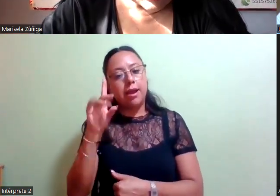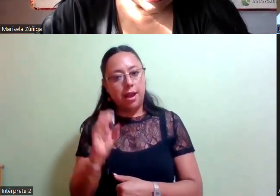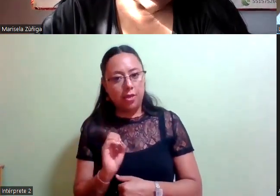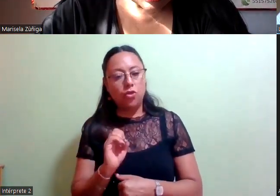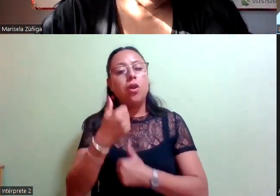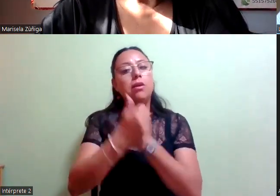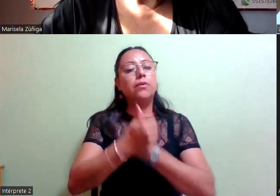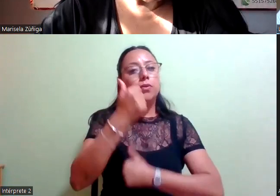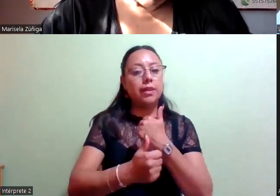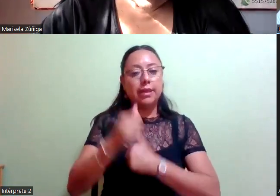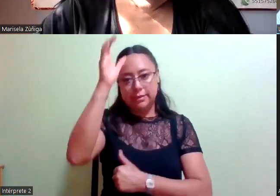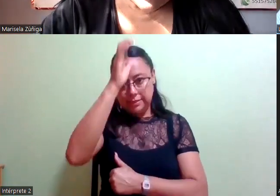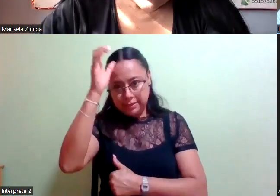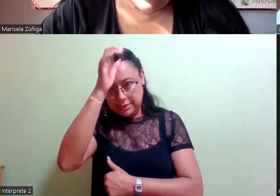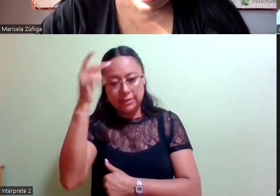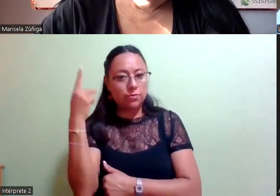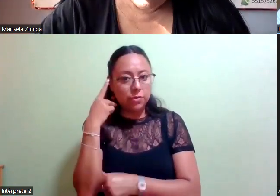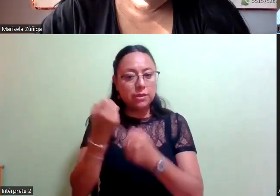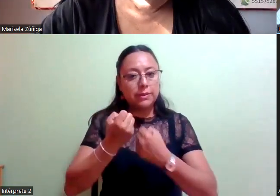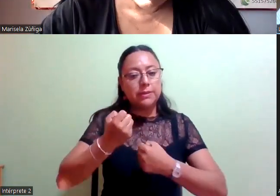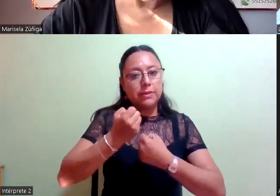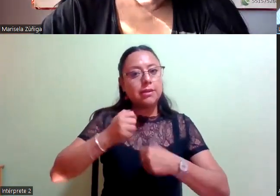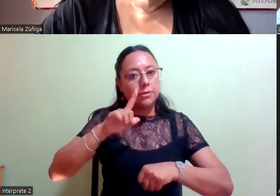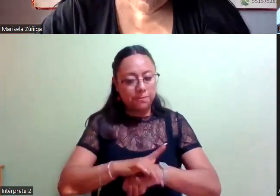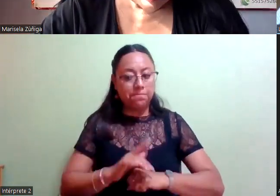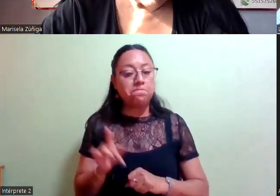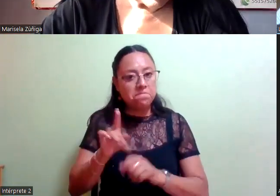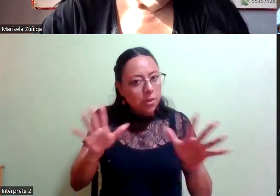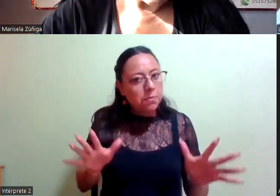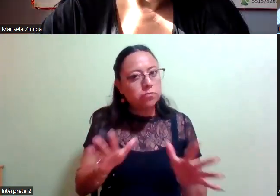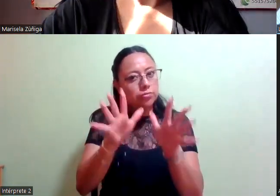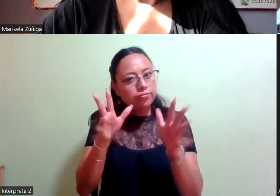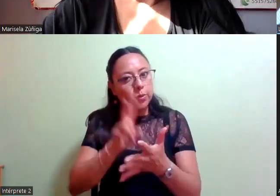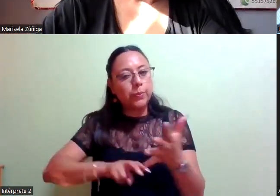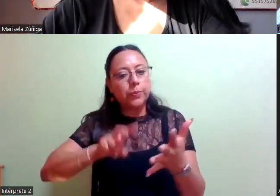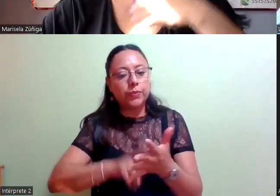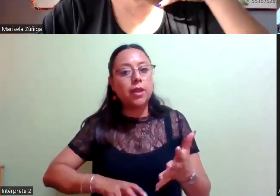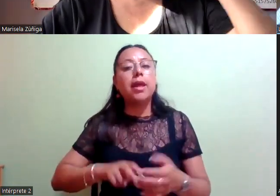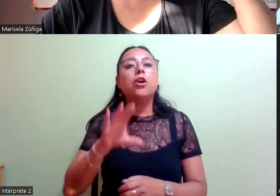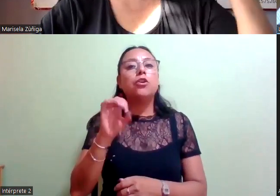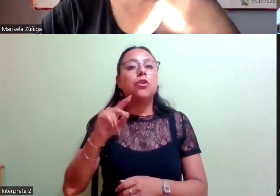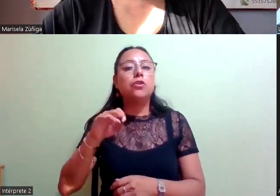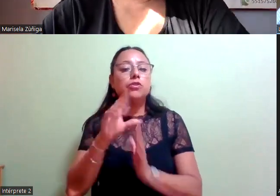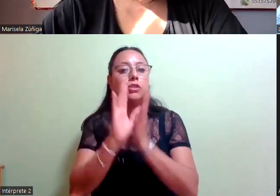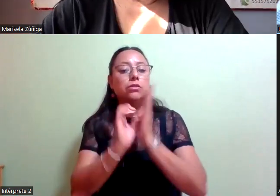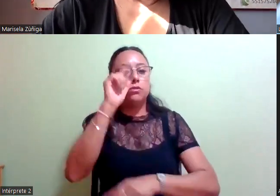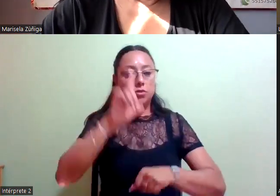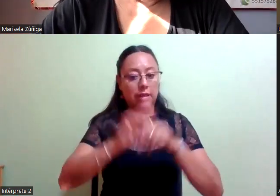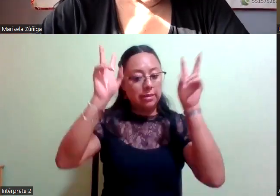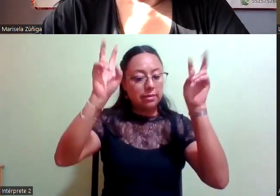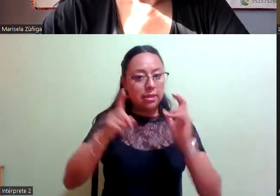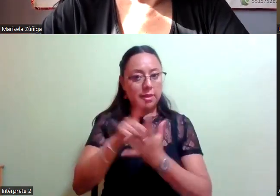y Sociales. Fue uno de los principales impulsores de la reforma constitucional en materia de derechos del